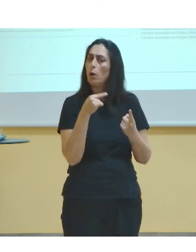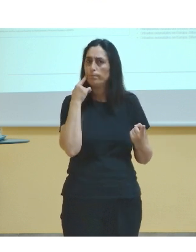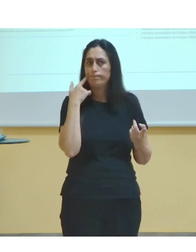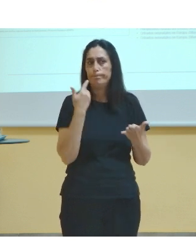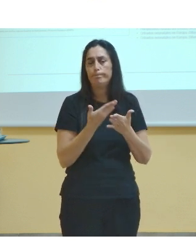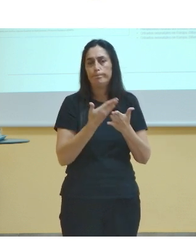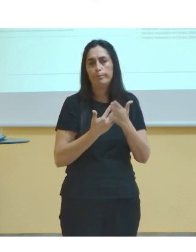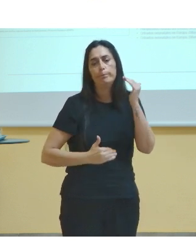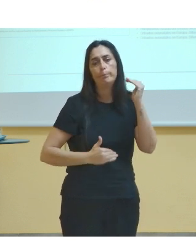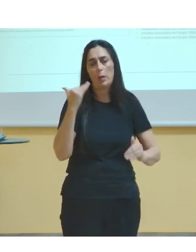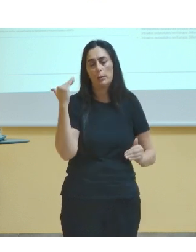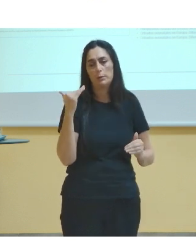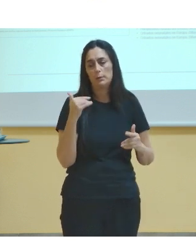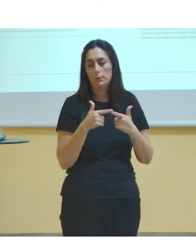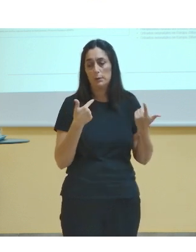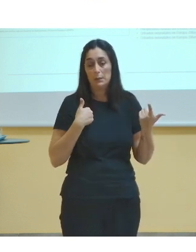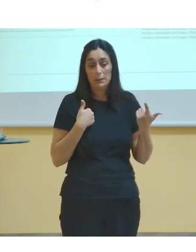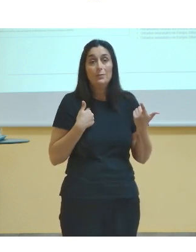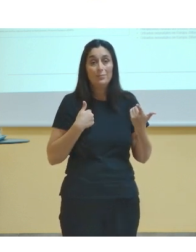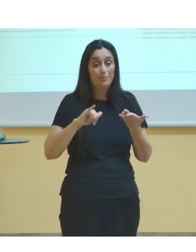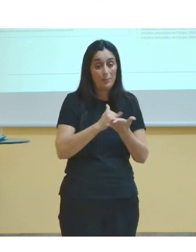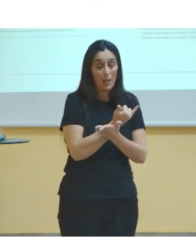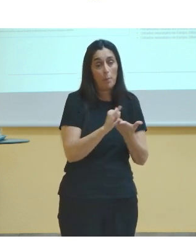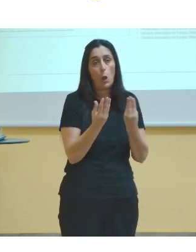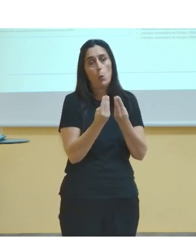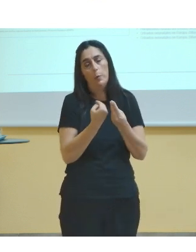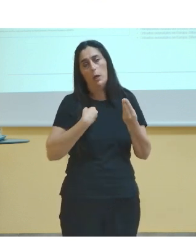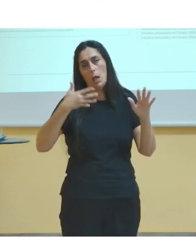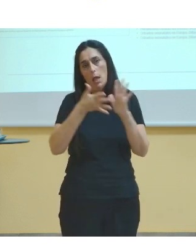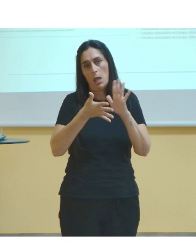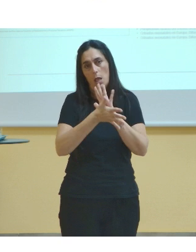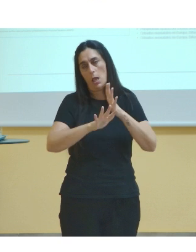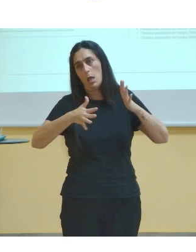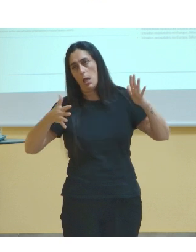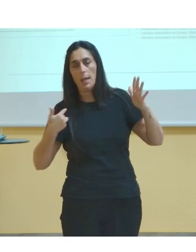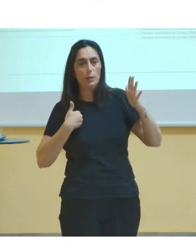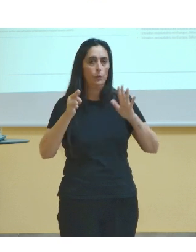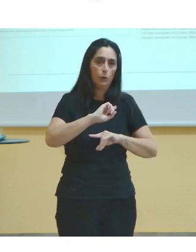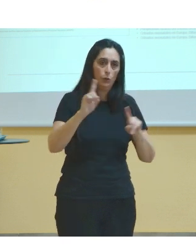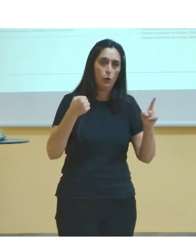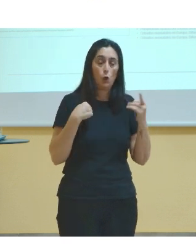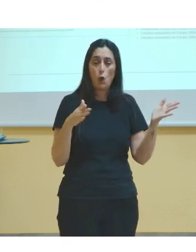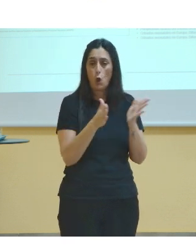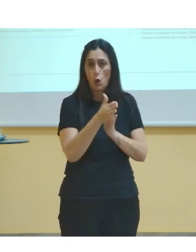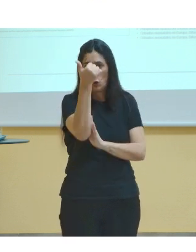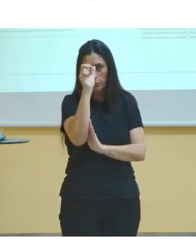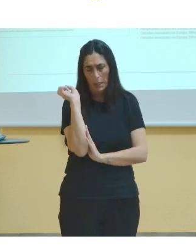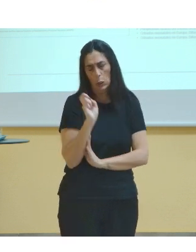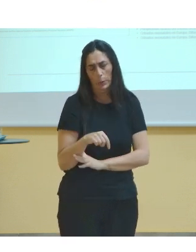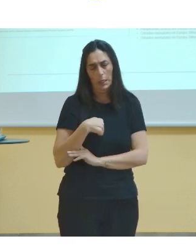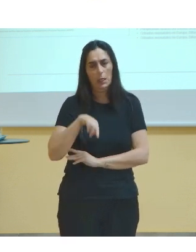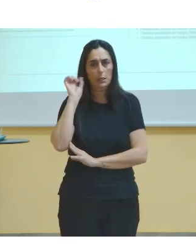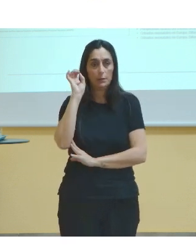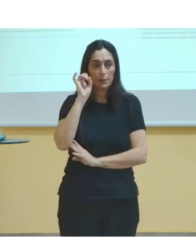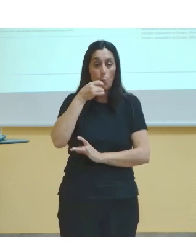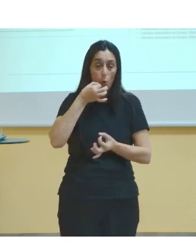sustancial. Entonces, en el número de cribado, que no voy a contar porque por la tarde viene un compañero, Javier Fajardo, a contarlo,